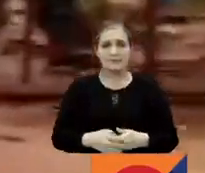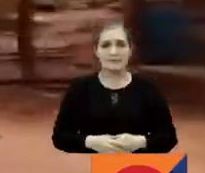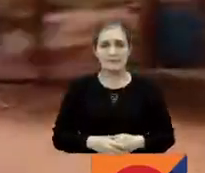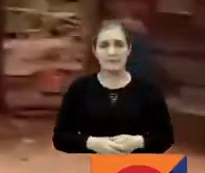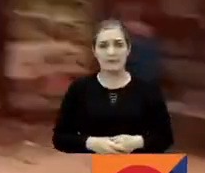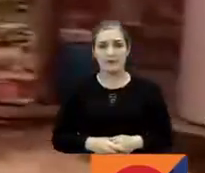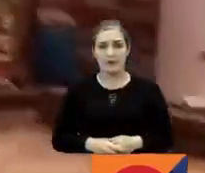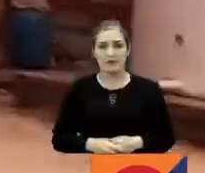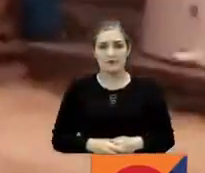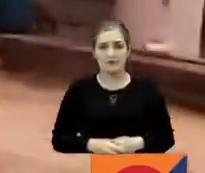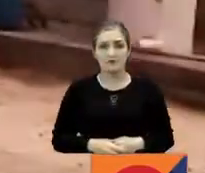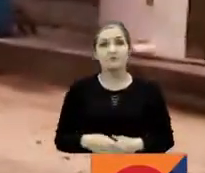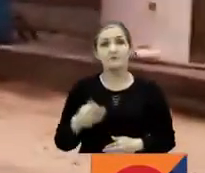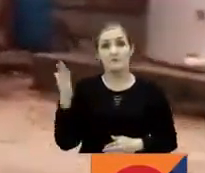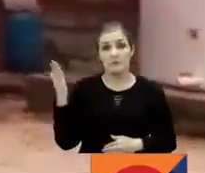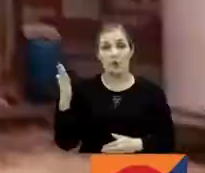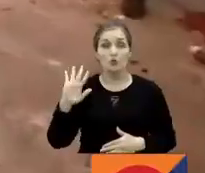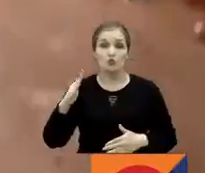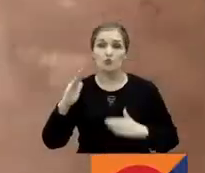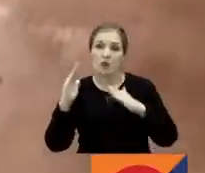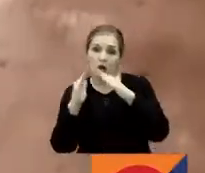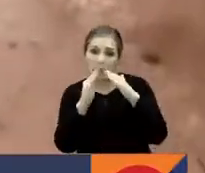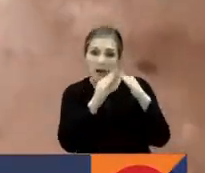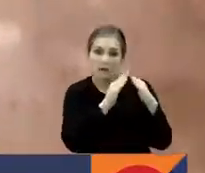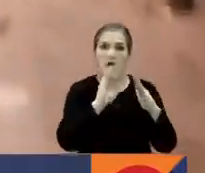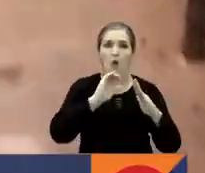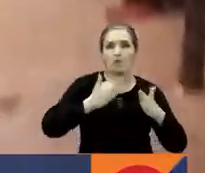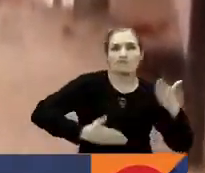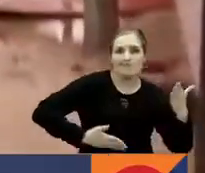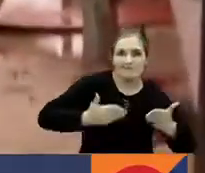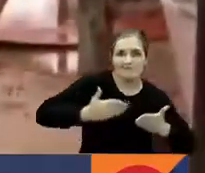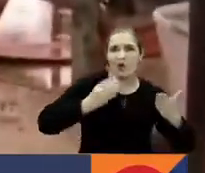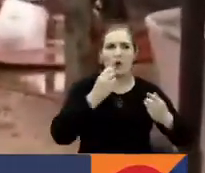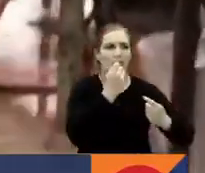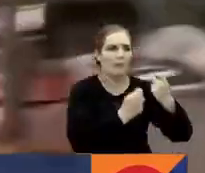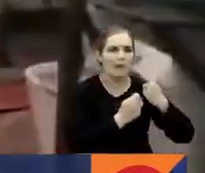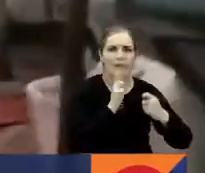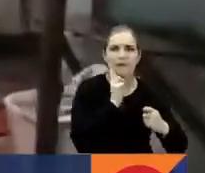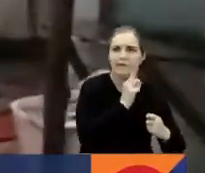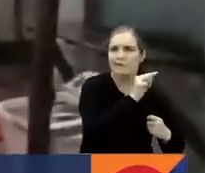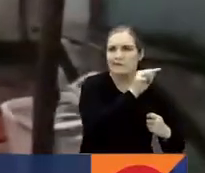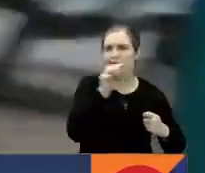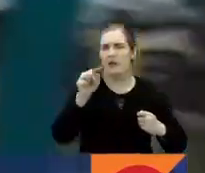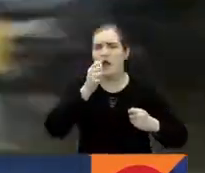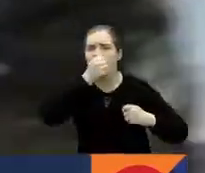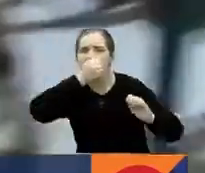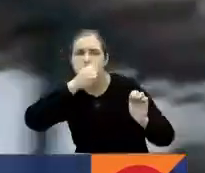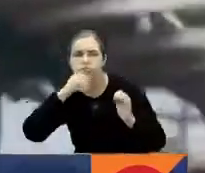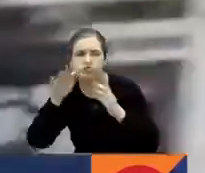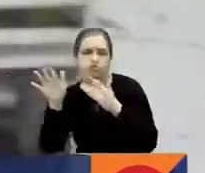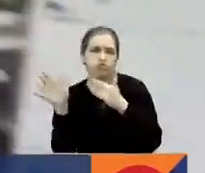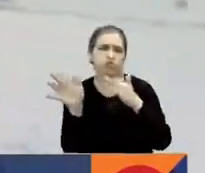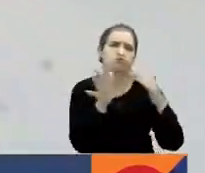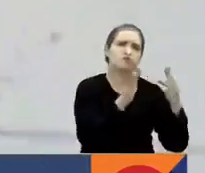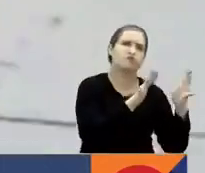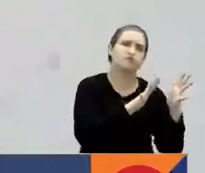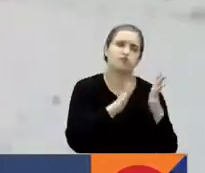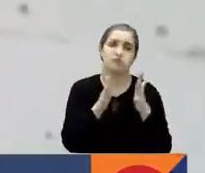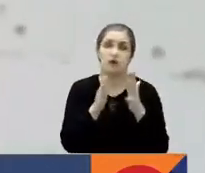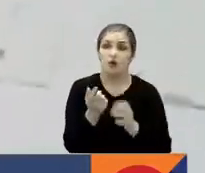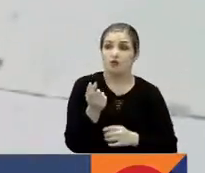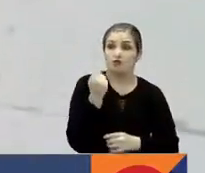Varios establecimientos comerciales y algunas viviendas resultaron afectadas durante un fuerte vendaval que se registró durante este sábado en la zona insular